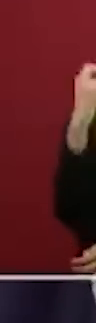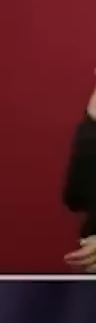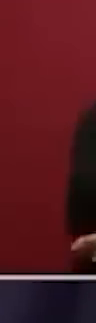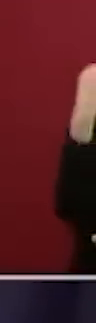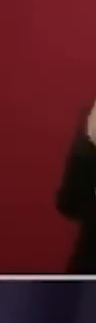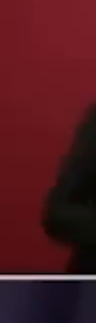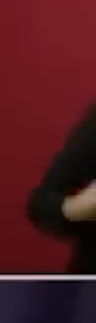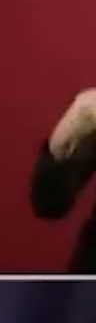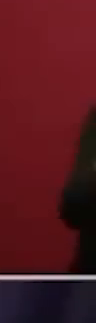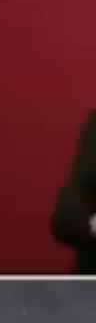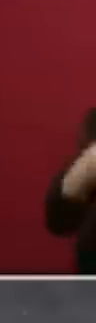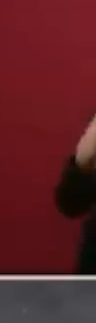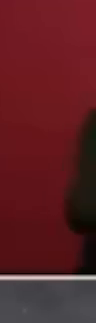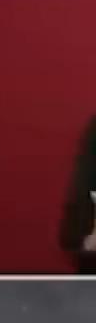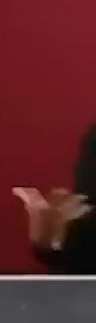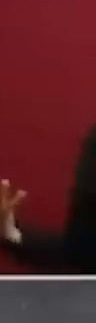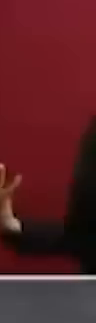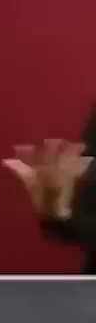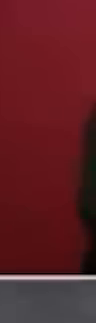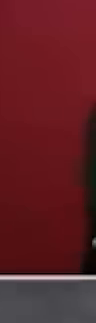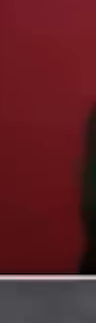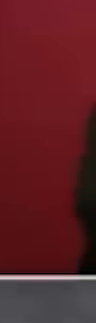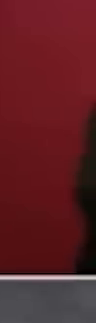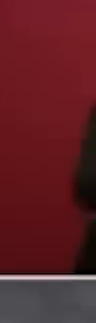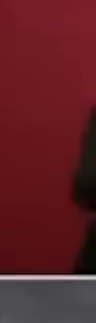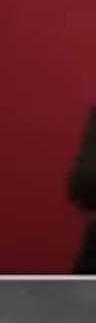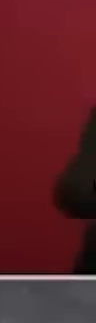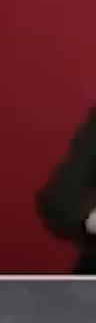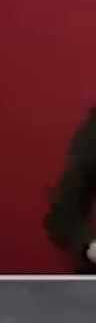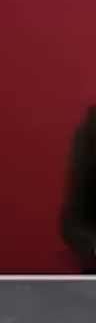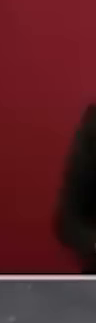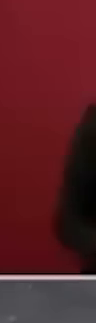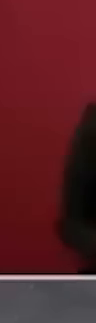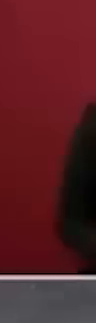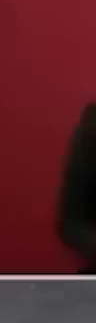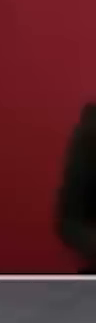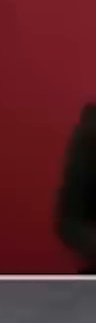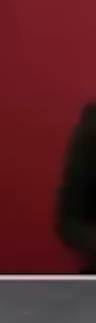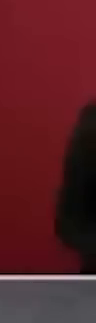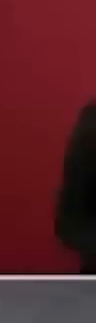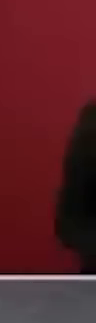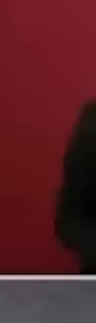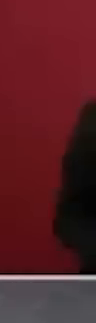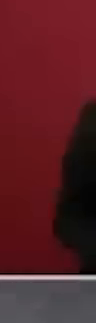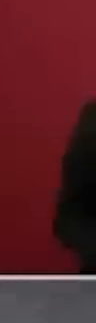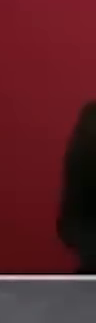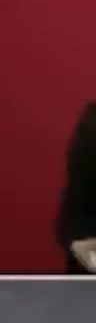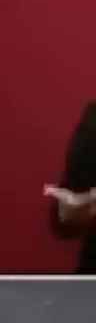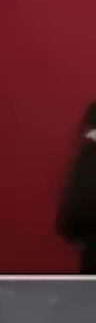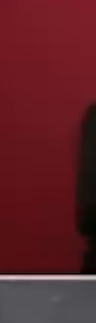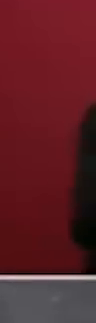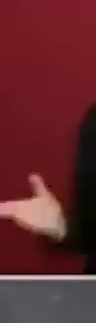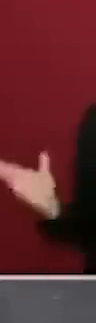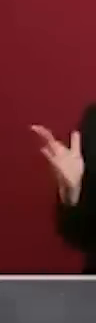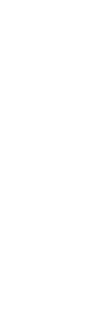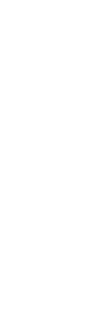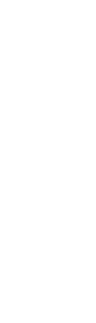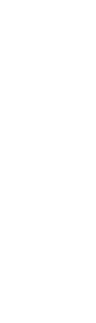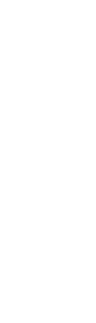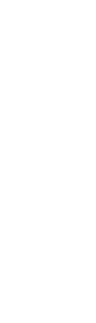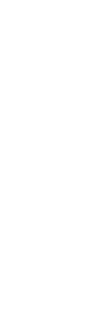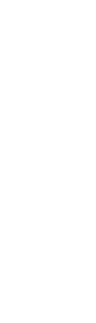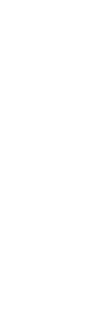que encarnaron con perseverancia la voz por la justicia.